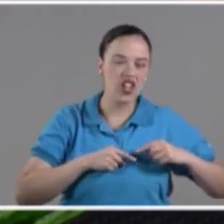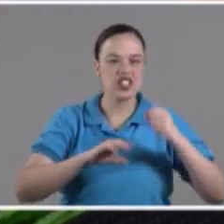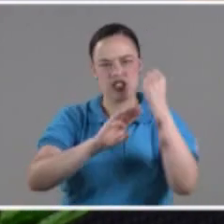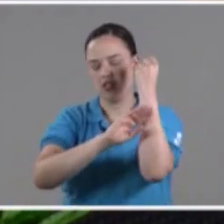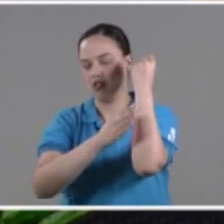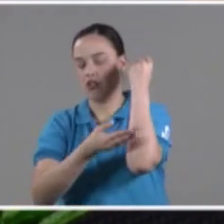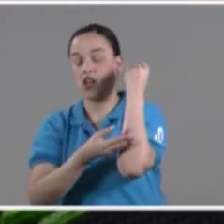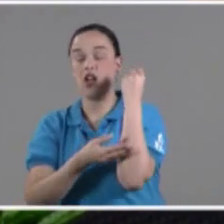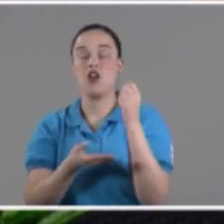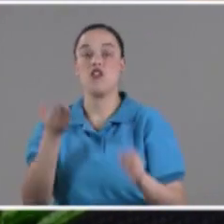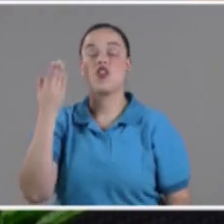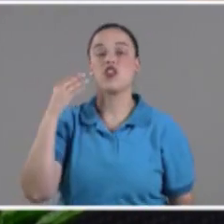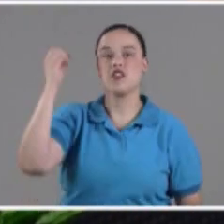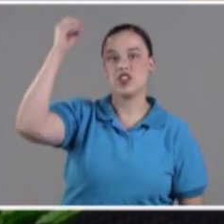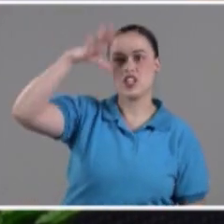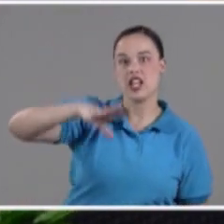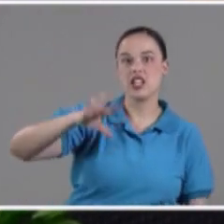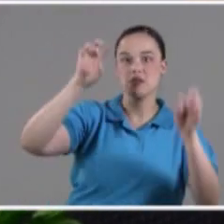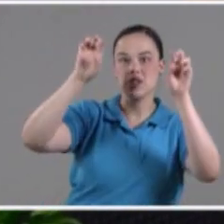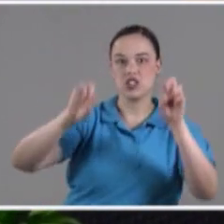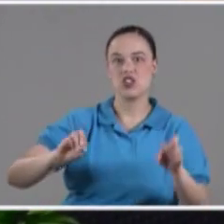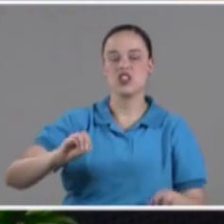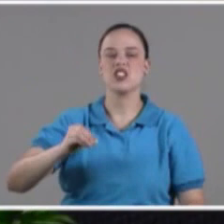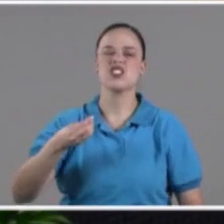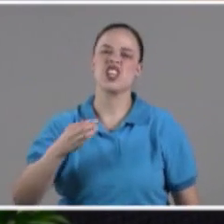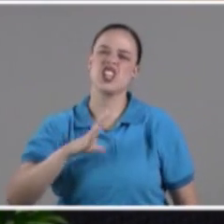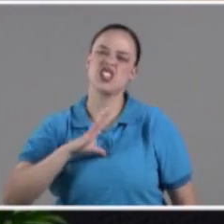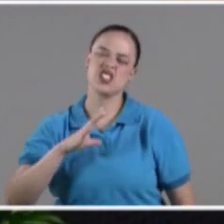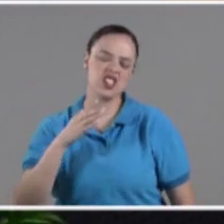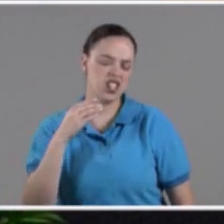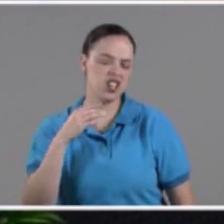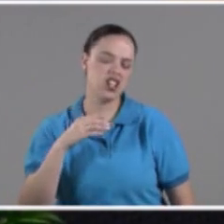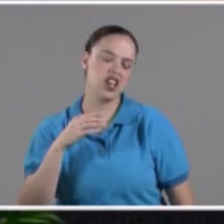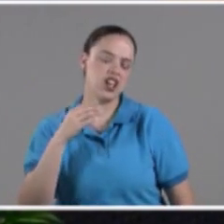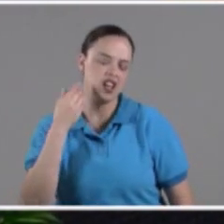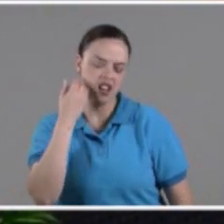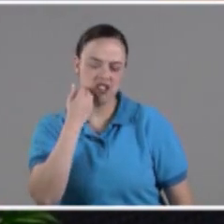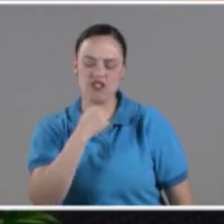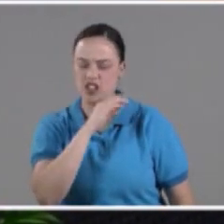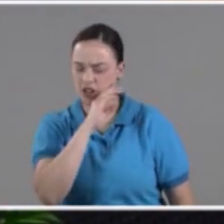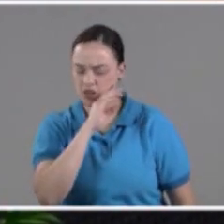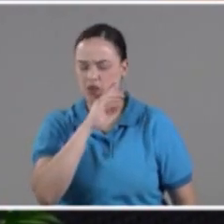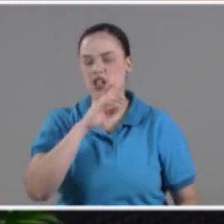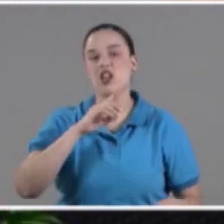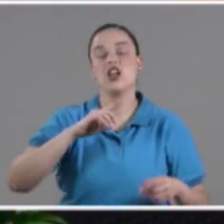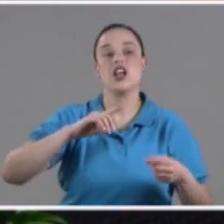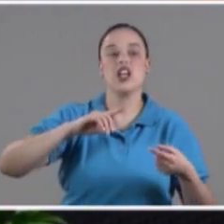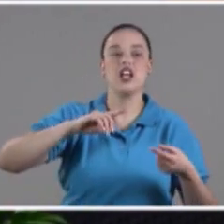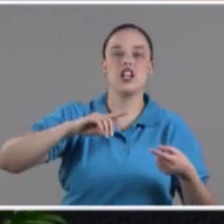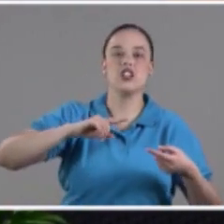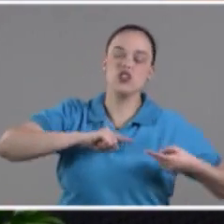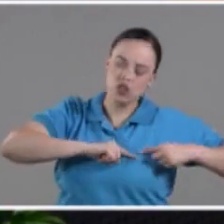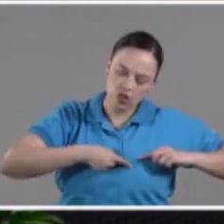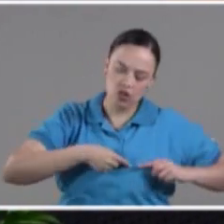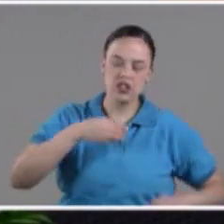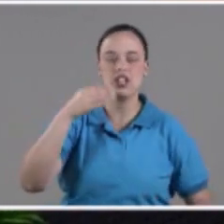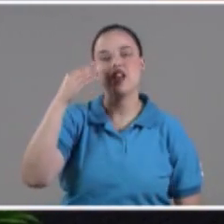fueron una bendición la gente que tiene hipertensión arterial el dolor de cabeza es una bendición